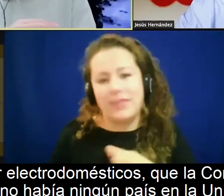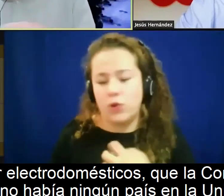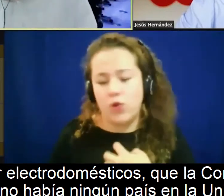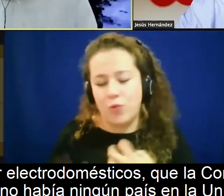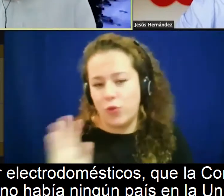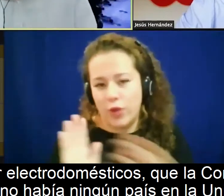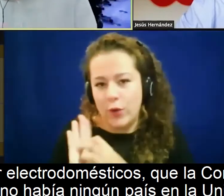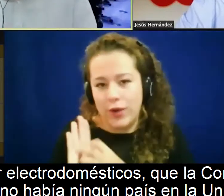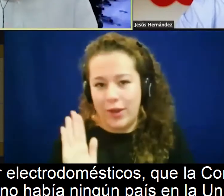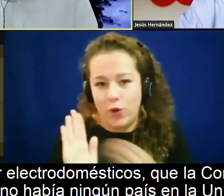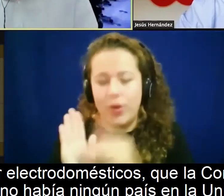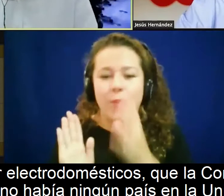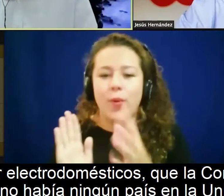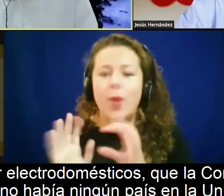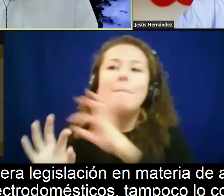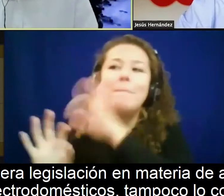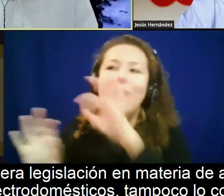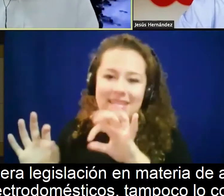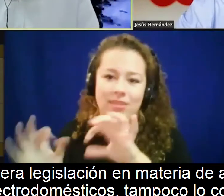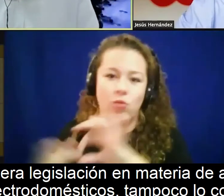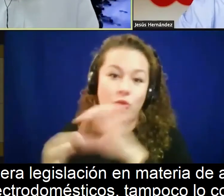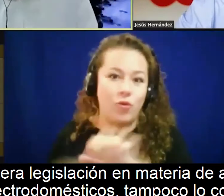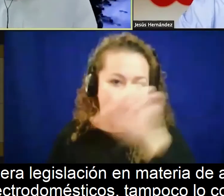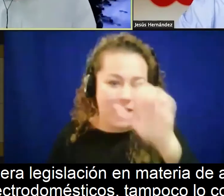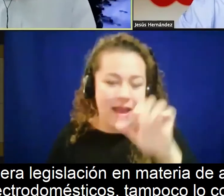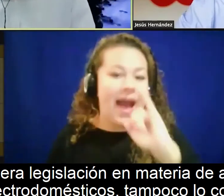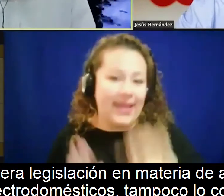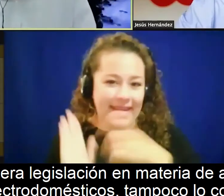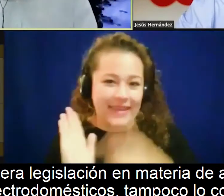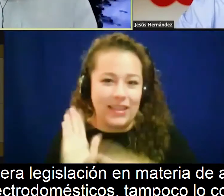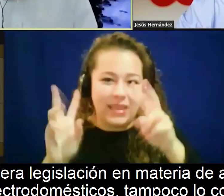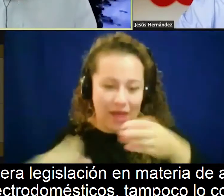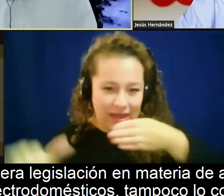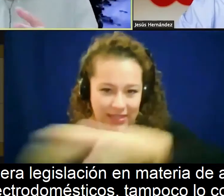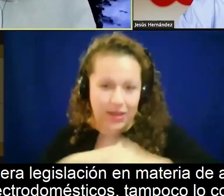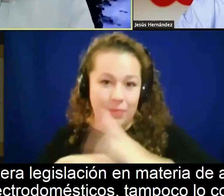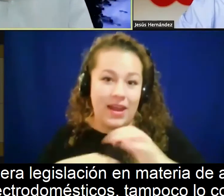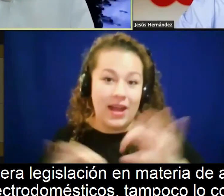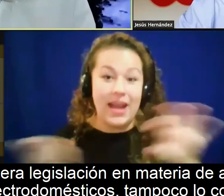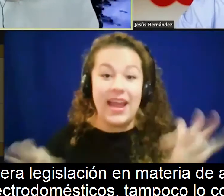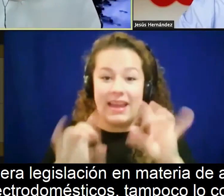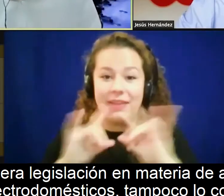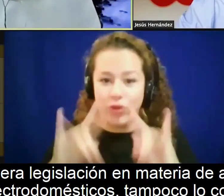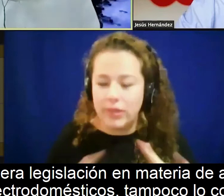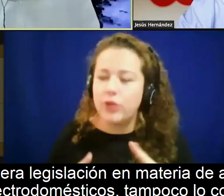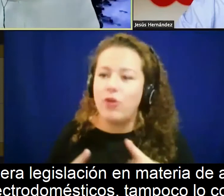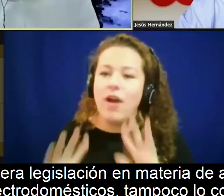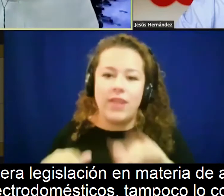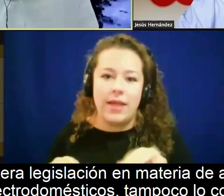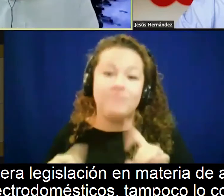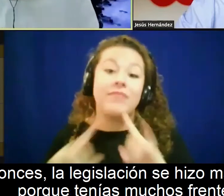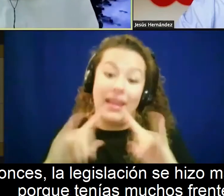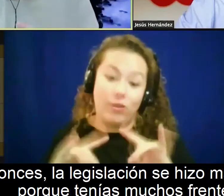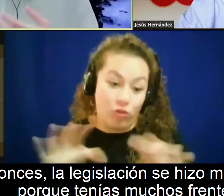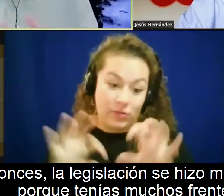había ningún país en la Unión Europea que tuviera legislación en materia de accesibilidad a electrodomésticos. Tampoco nos lo